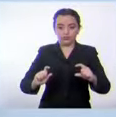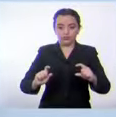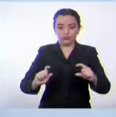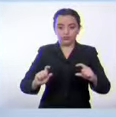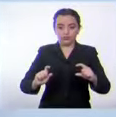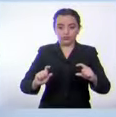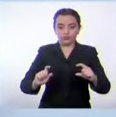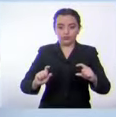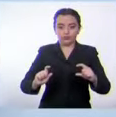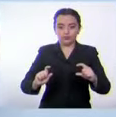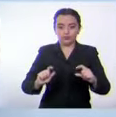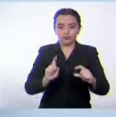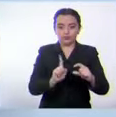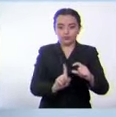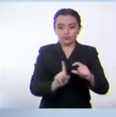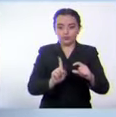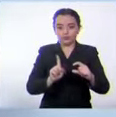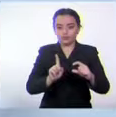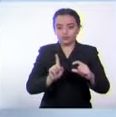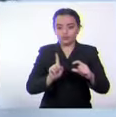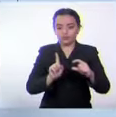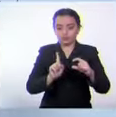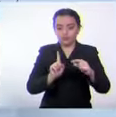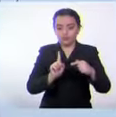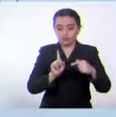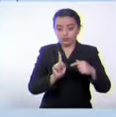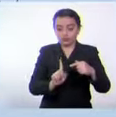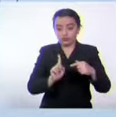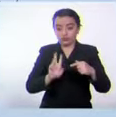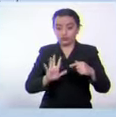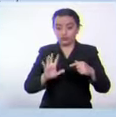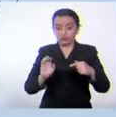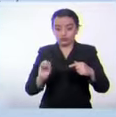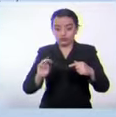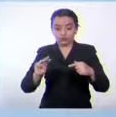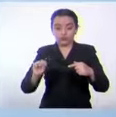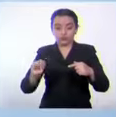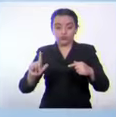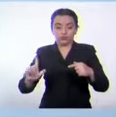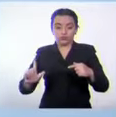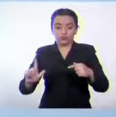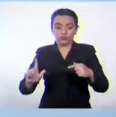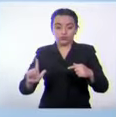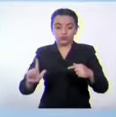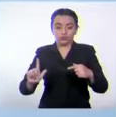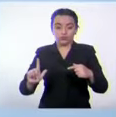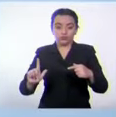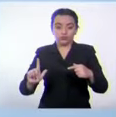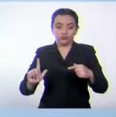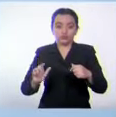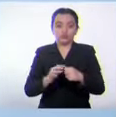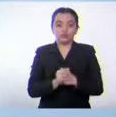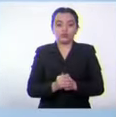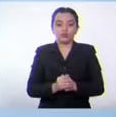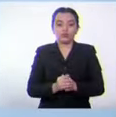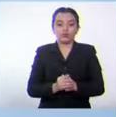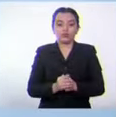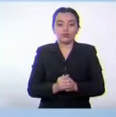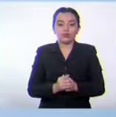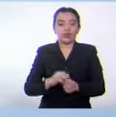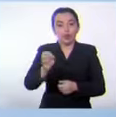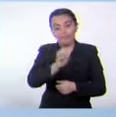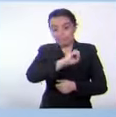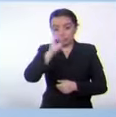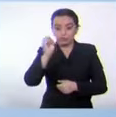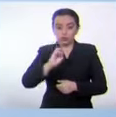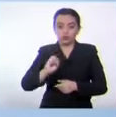a 150 mililitros de disolución. Ahora sí, podemos calcular el